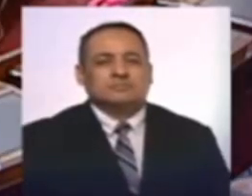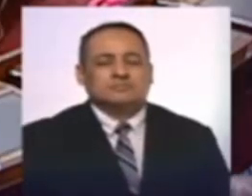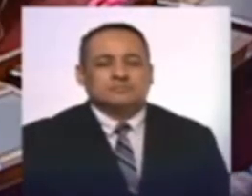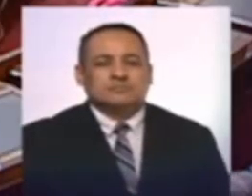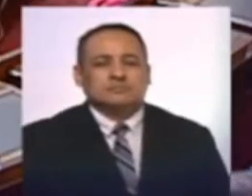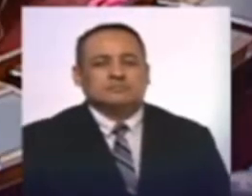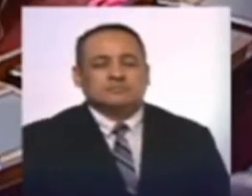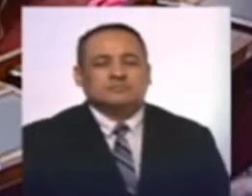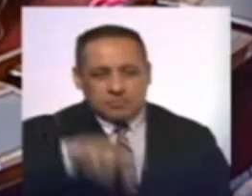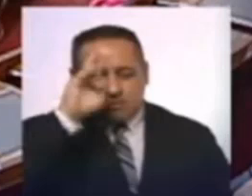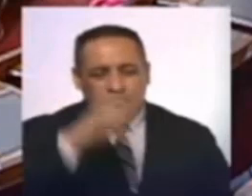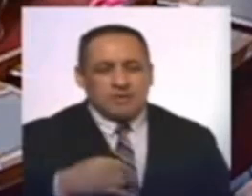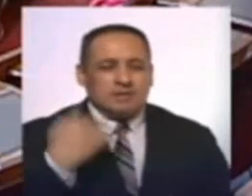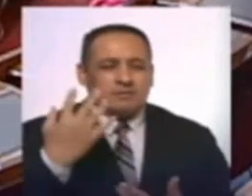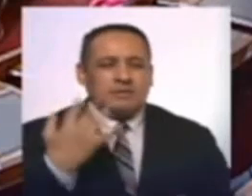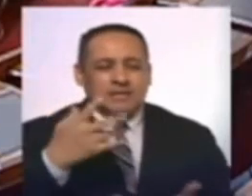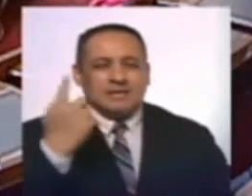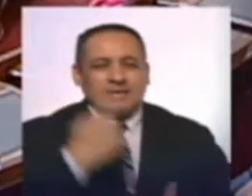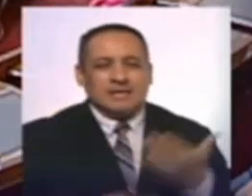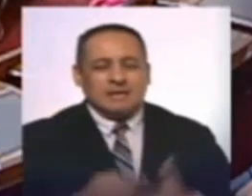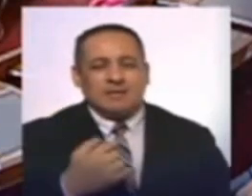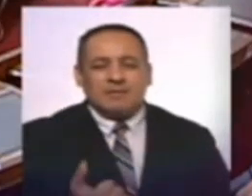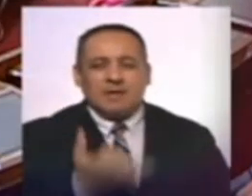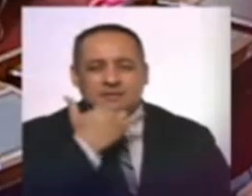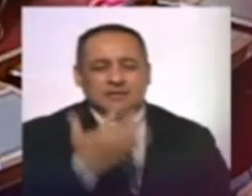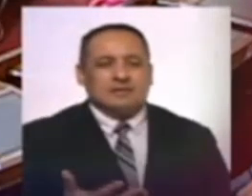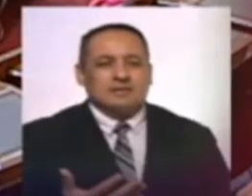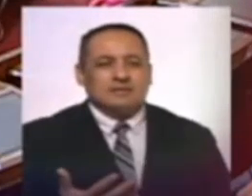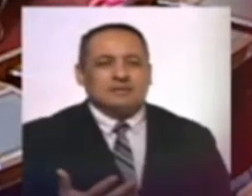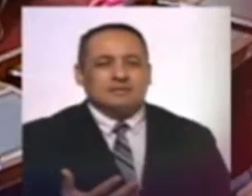los derechos humanos están por encima.